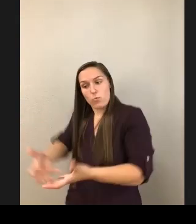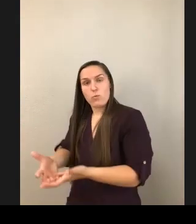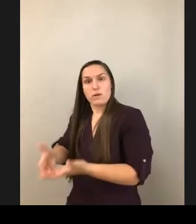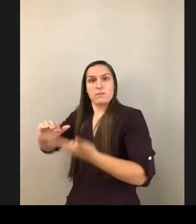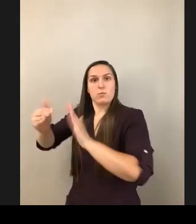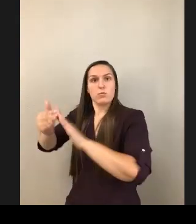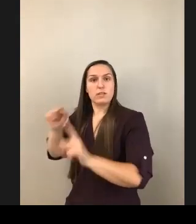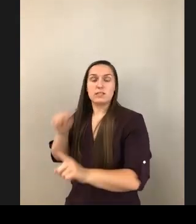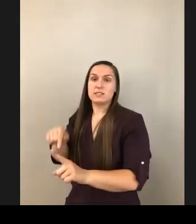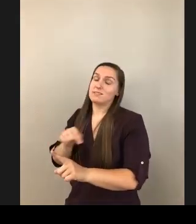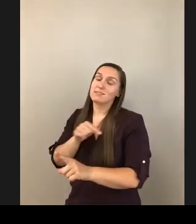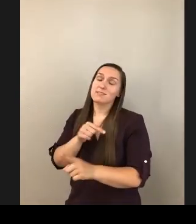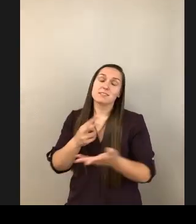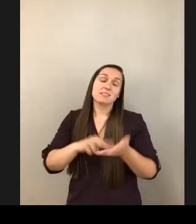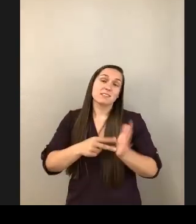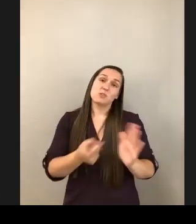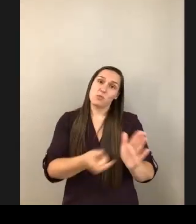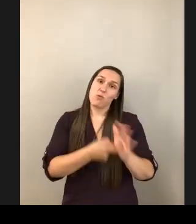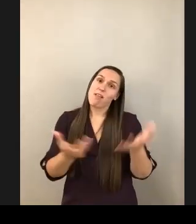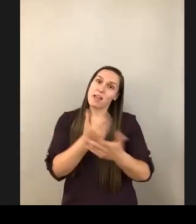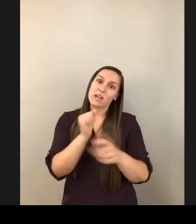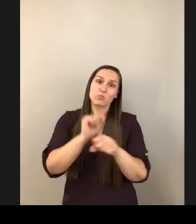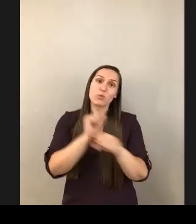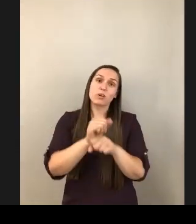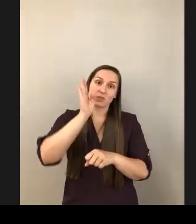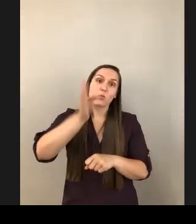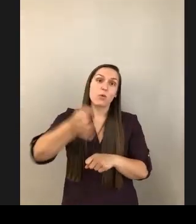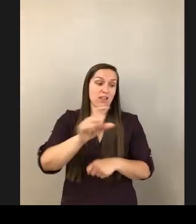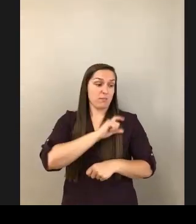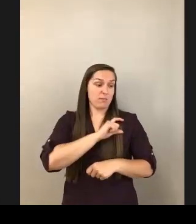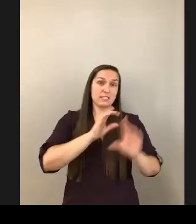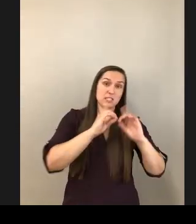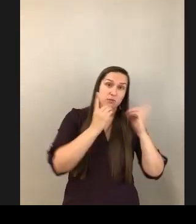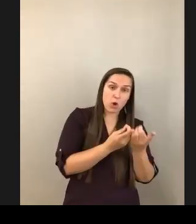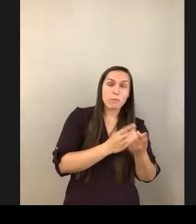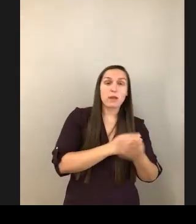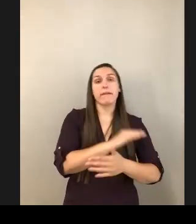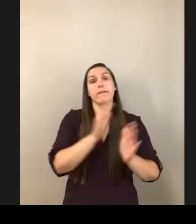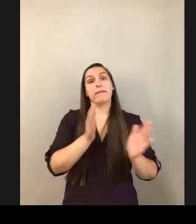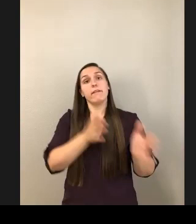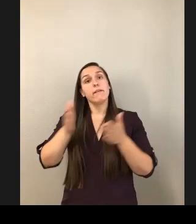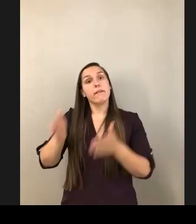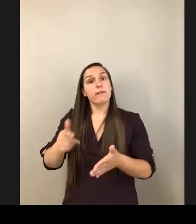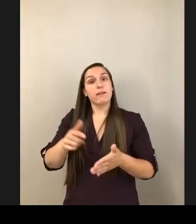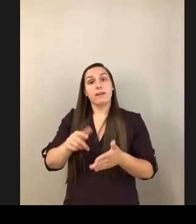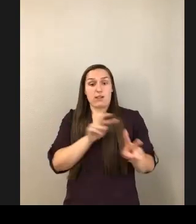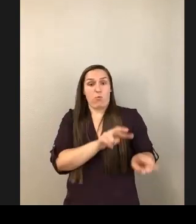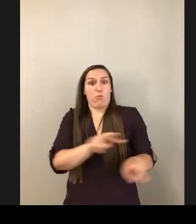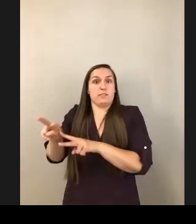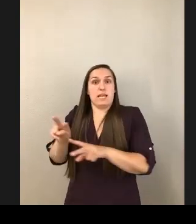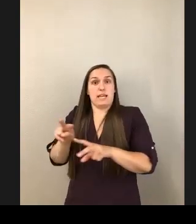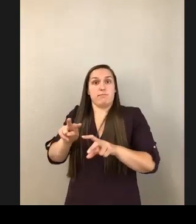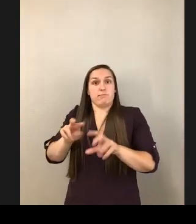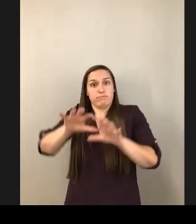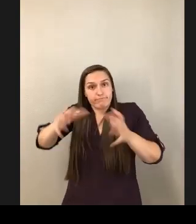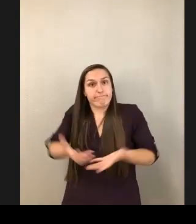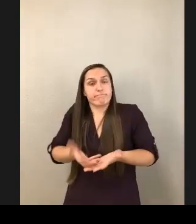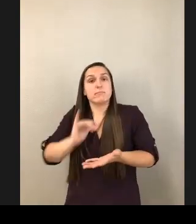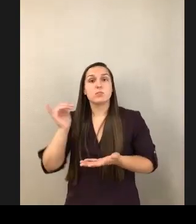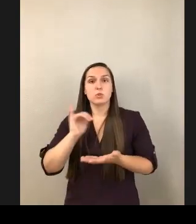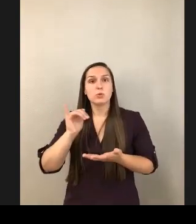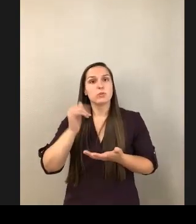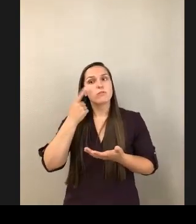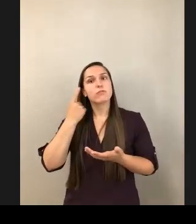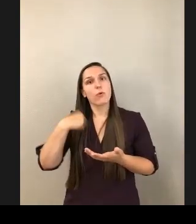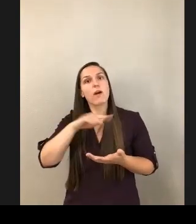todo alrededor de estas comunidades, y esto va a llevar mucho trabajo, mucho tiempo de las